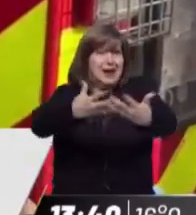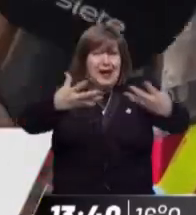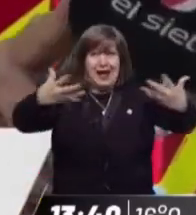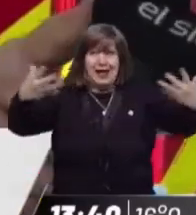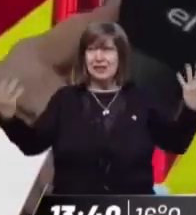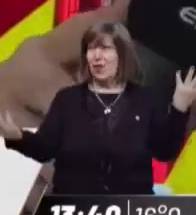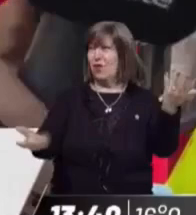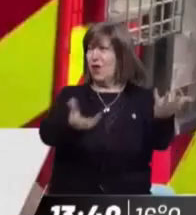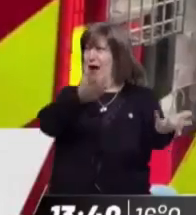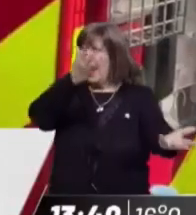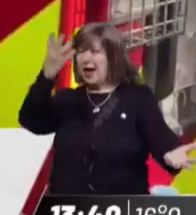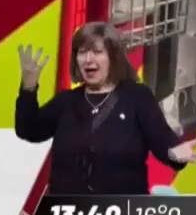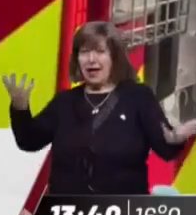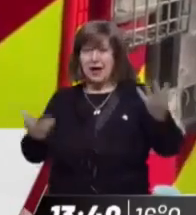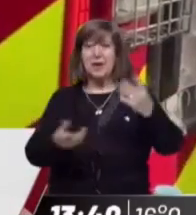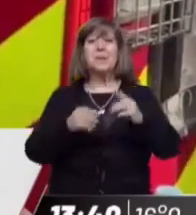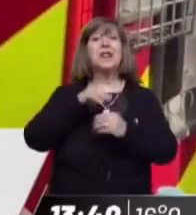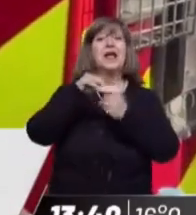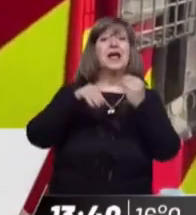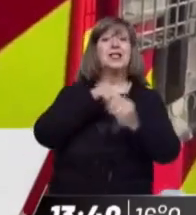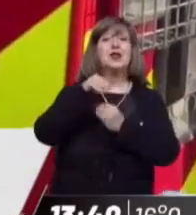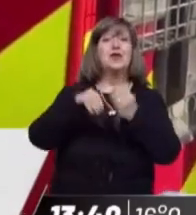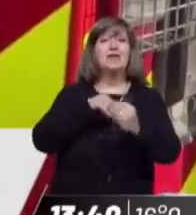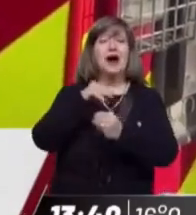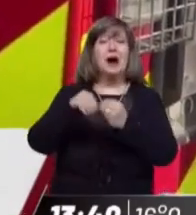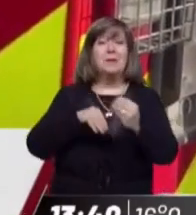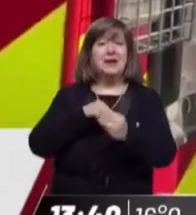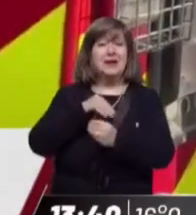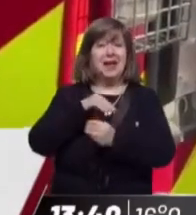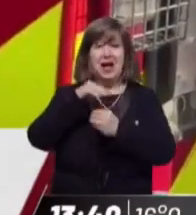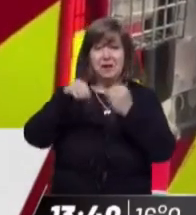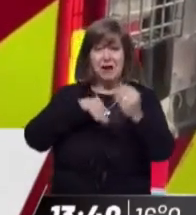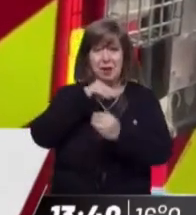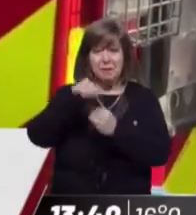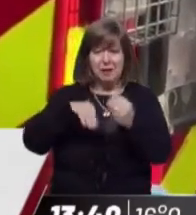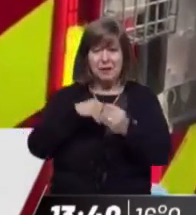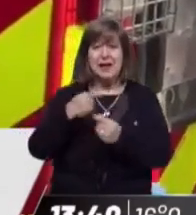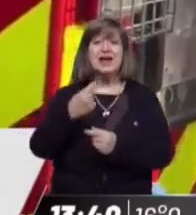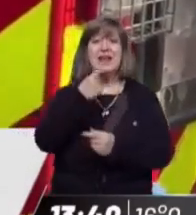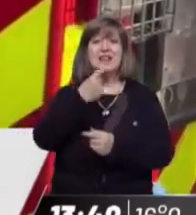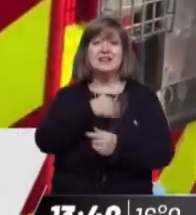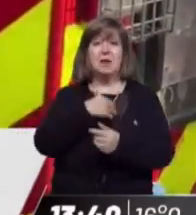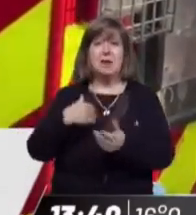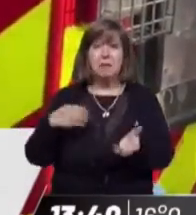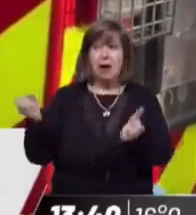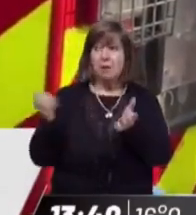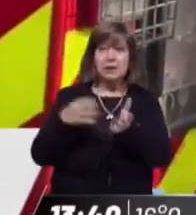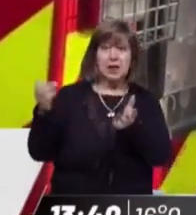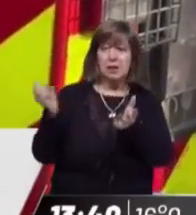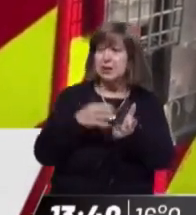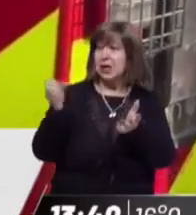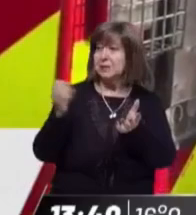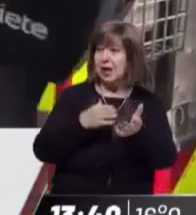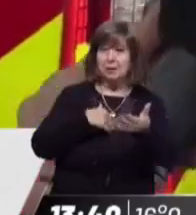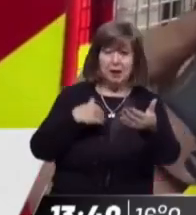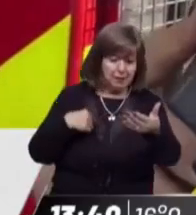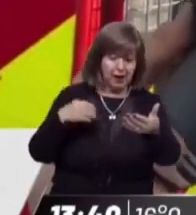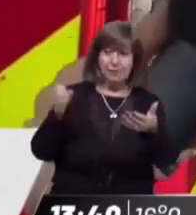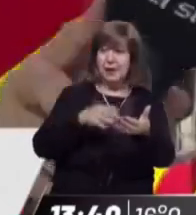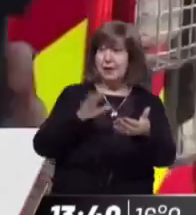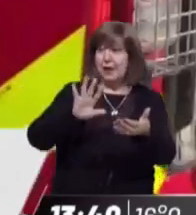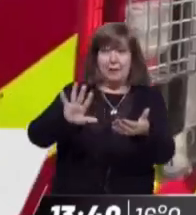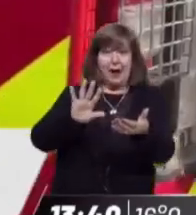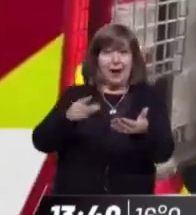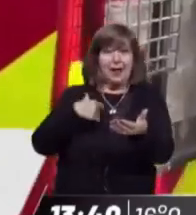mí. Familia, ¿qué te di? Uy, mi mamá me debe haber mandado un montón de mensajes, pero estoy bien. Estoy bien. Qué bonita. ¿Decís